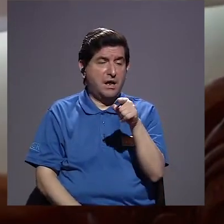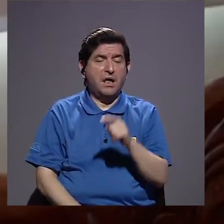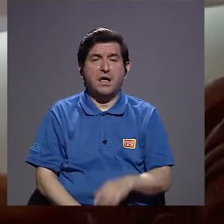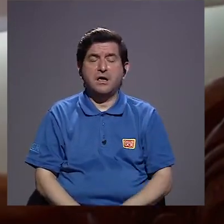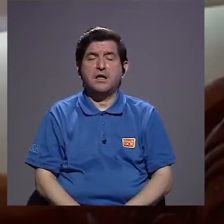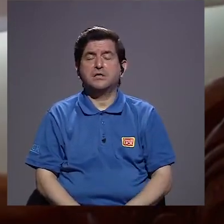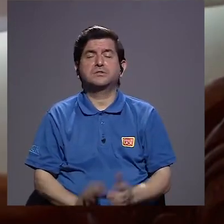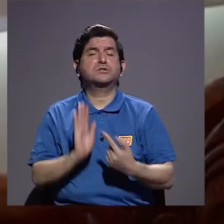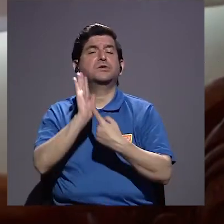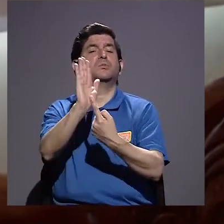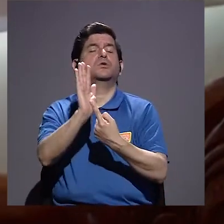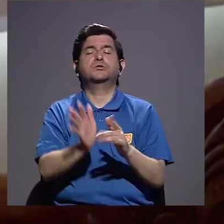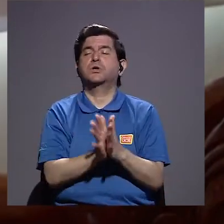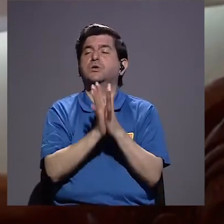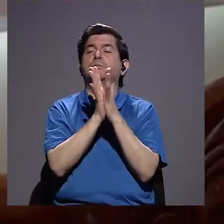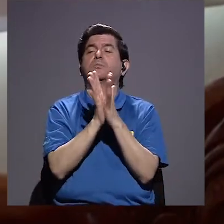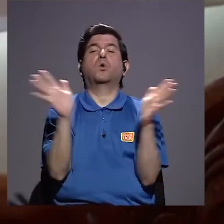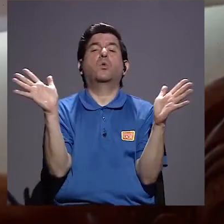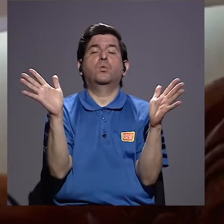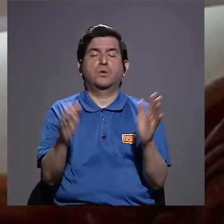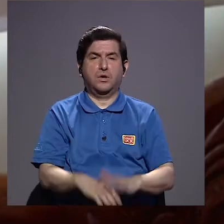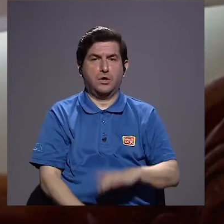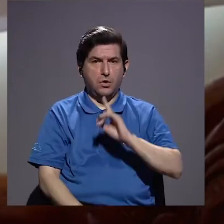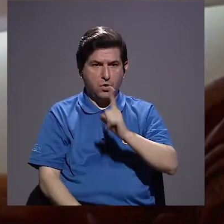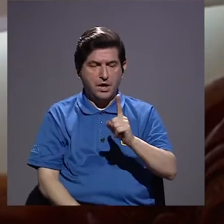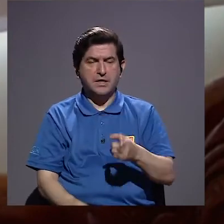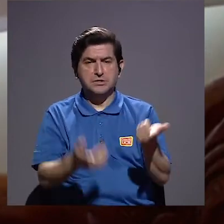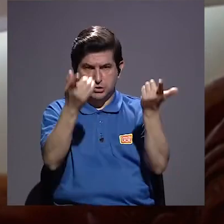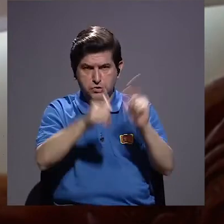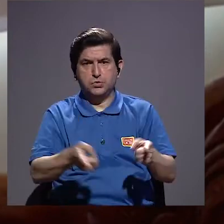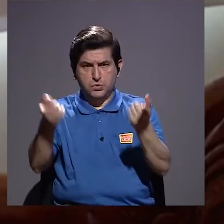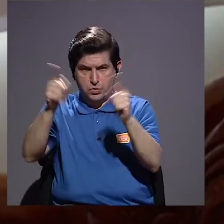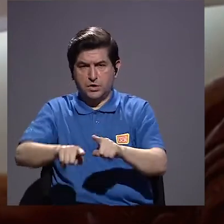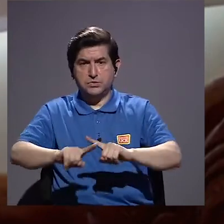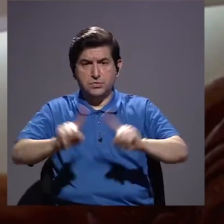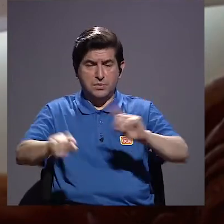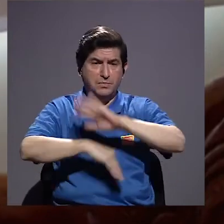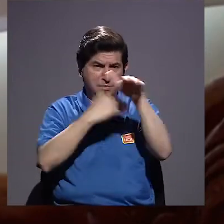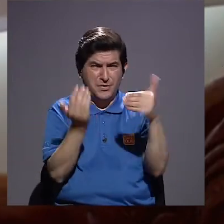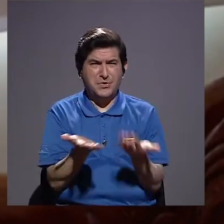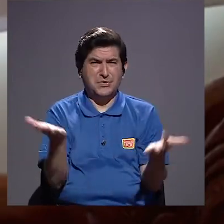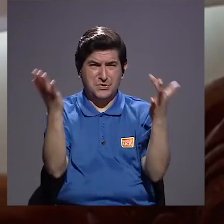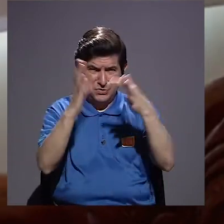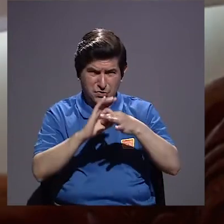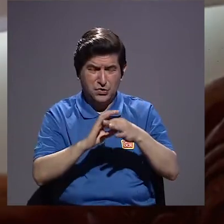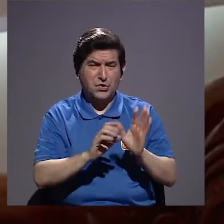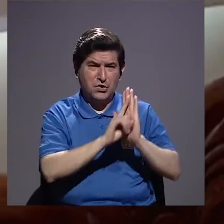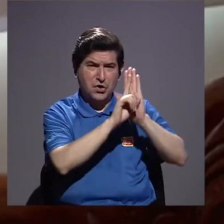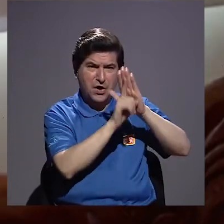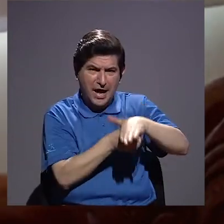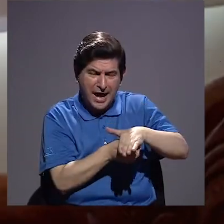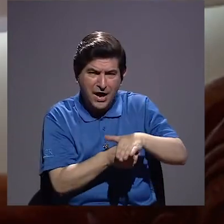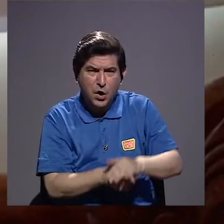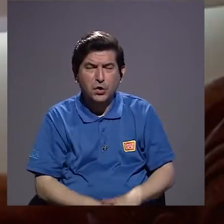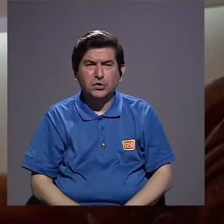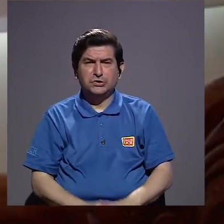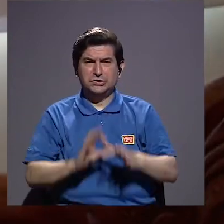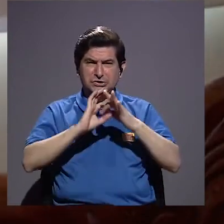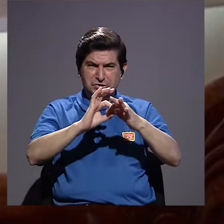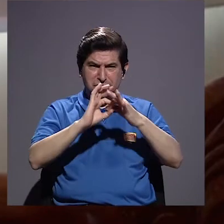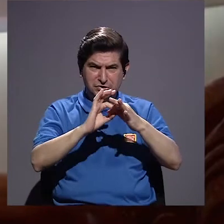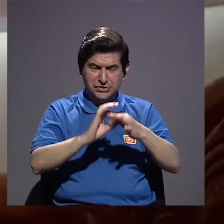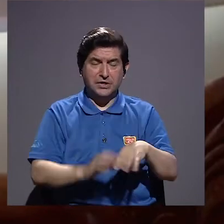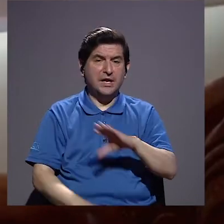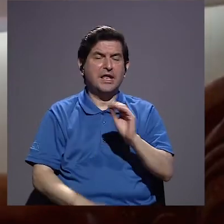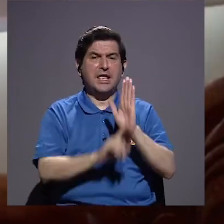salen más públicamente a decir lo que les pasa. Pero todo lo que tiene que ver con el acoso sexual y